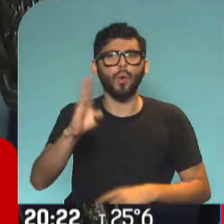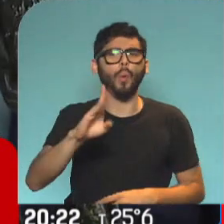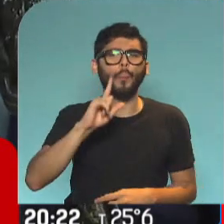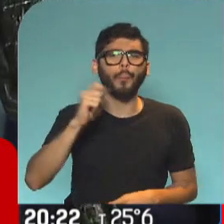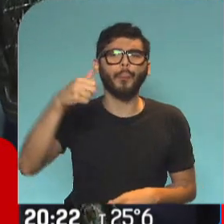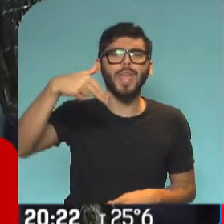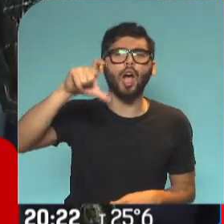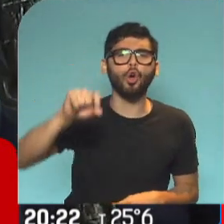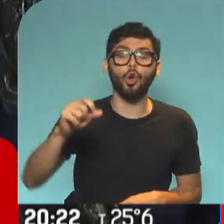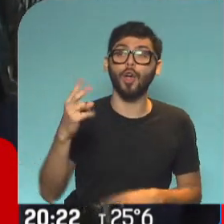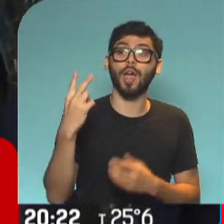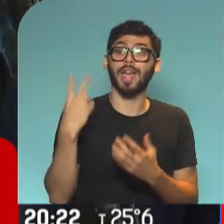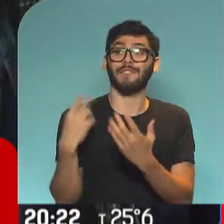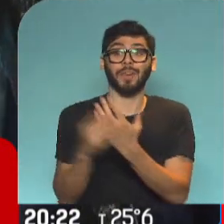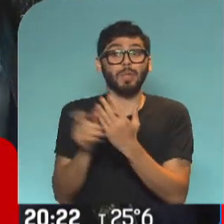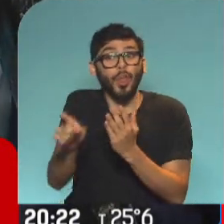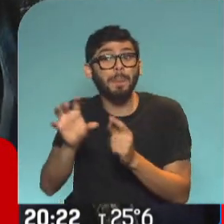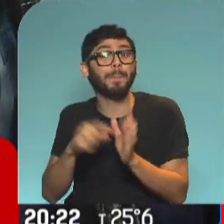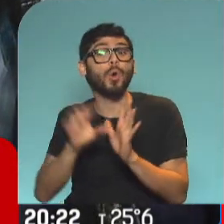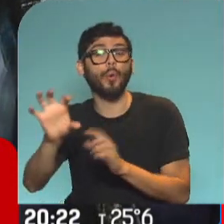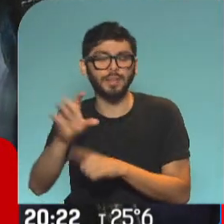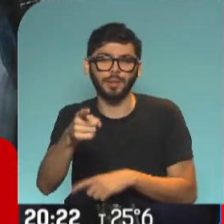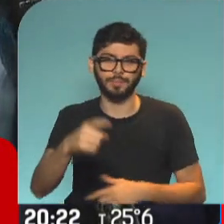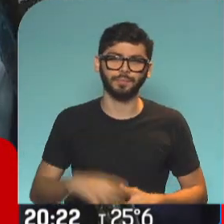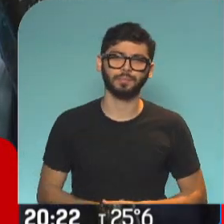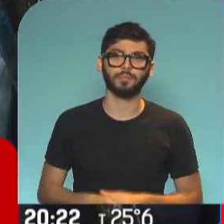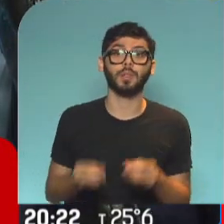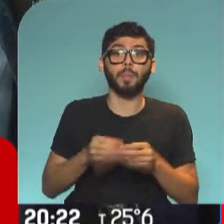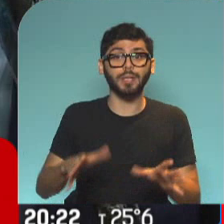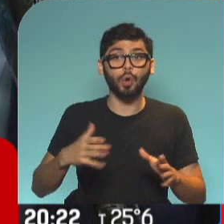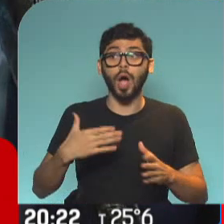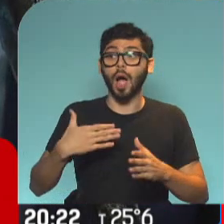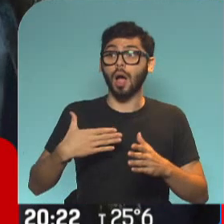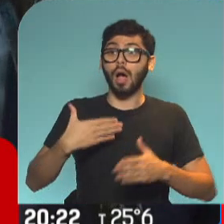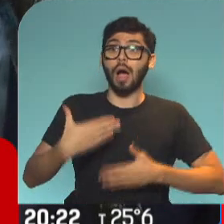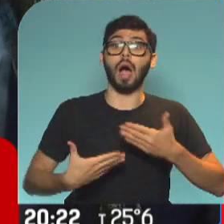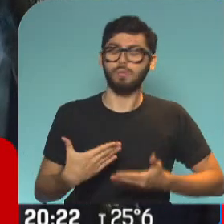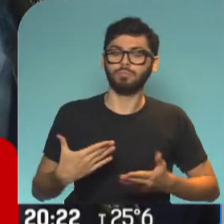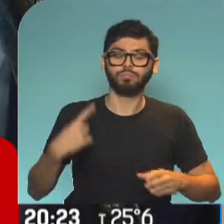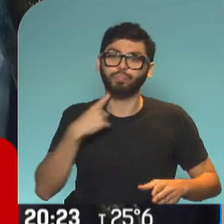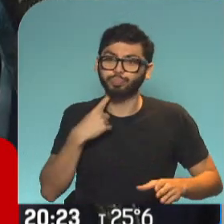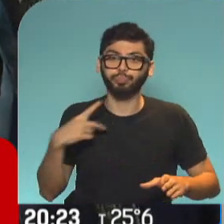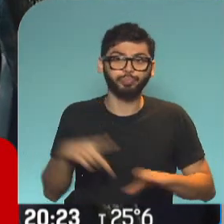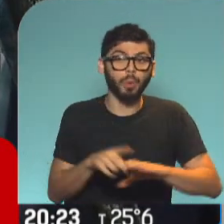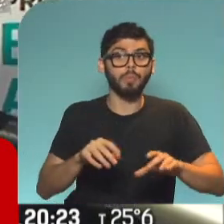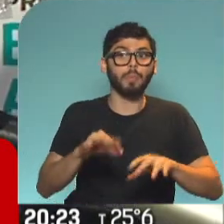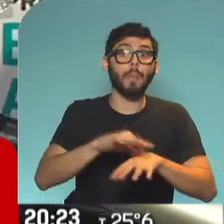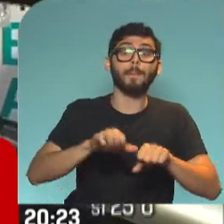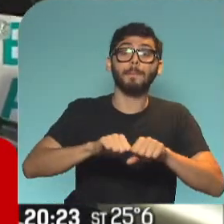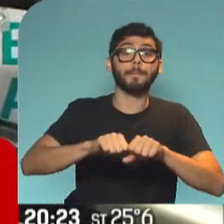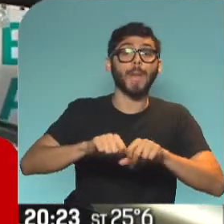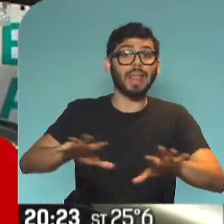jefe de gabinete de la provincia, lo escuchamos en vivo. Empezamos a reconstruir y llegó la pandemia. Y a partir de eso, obviamente